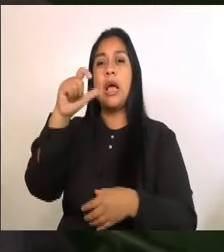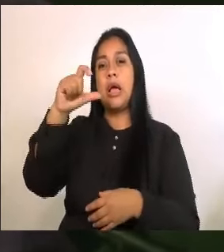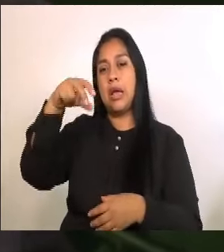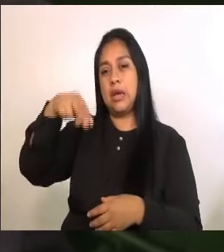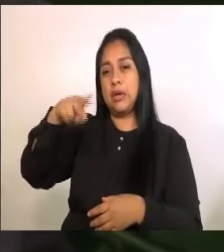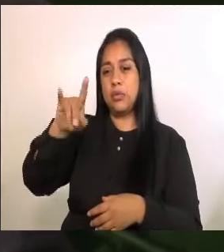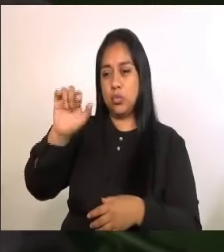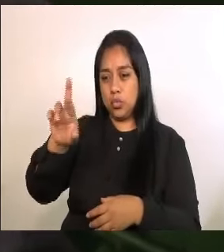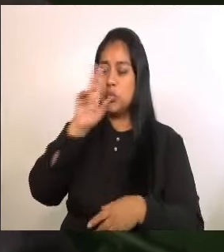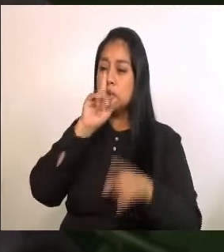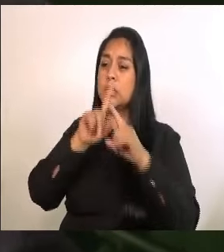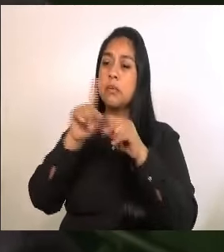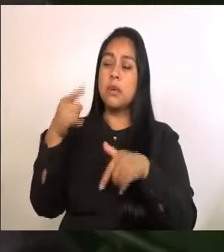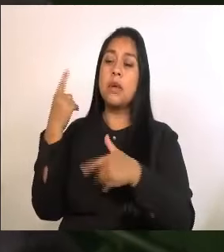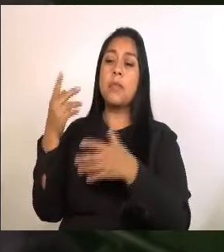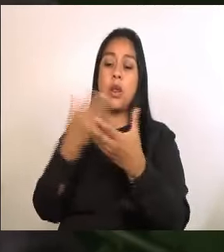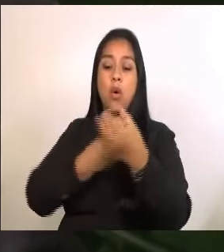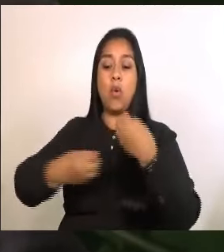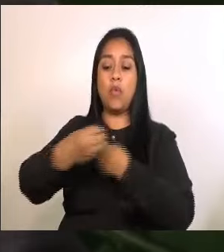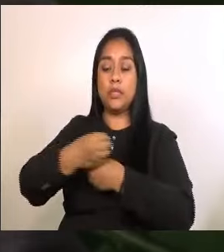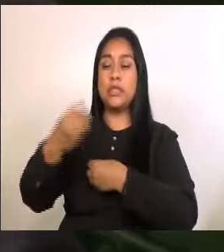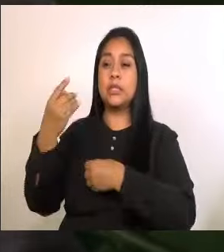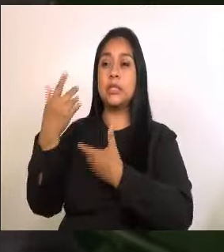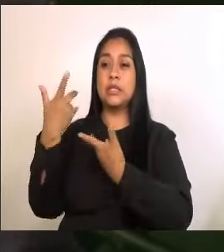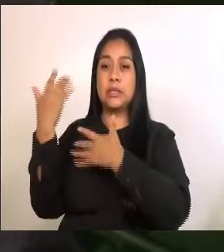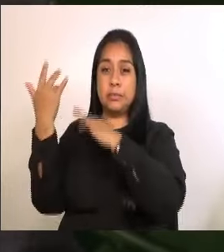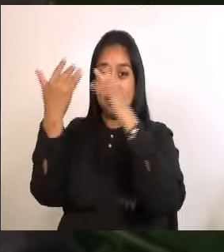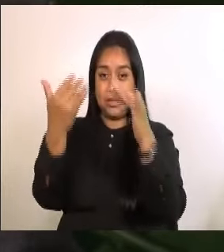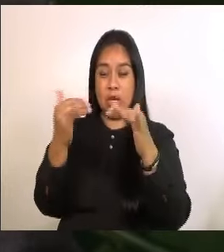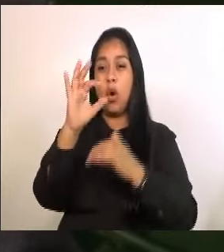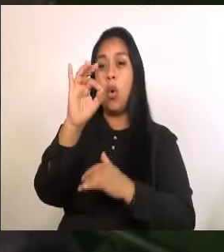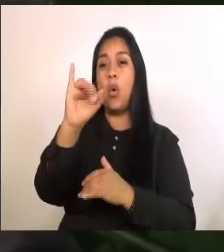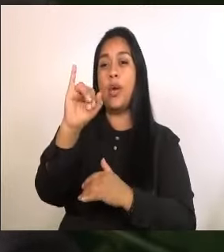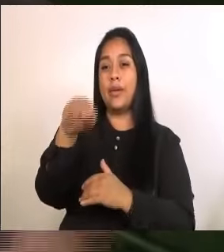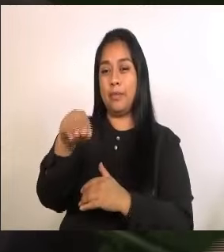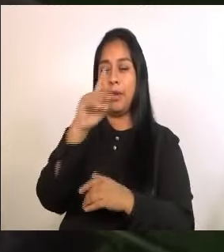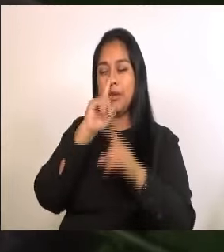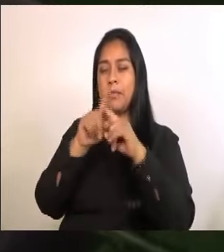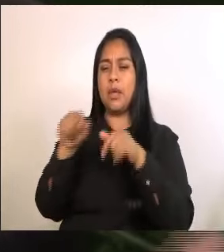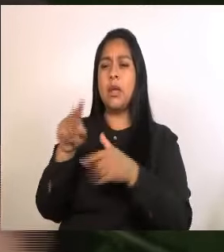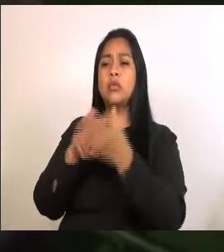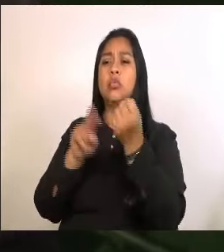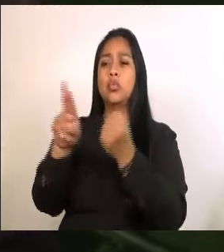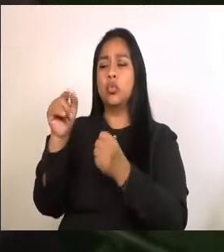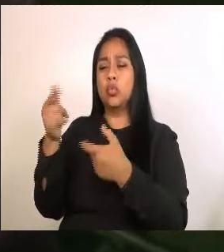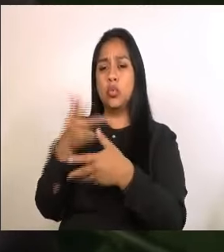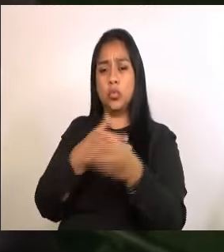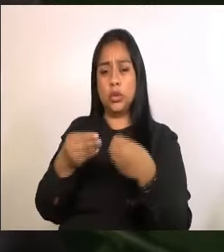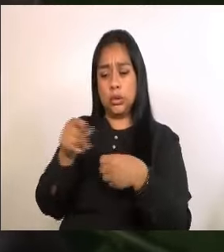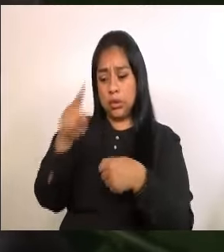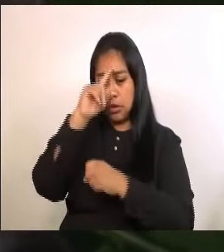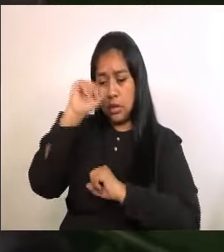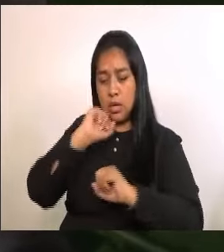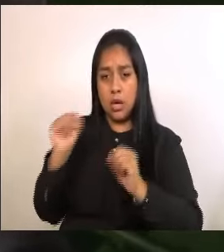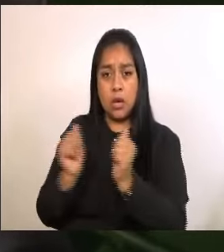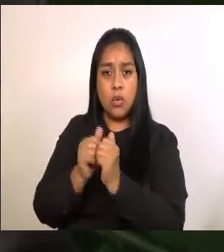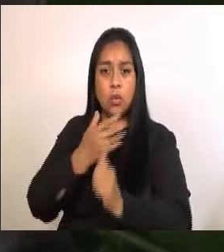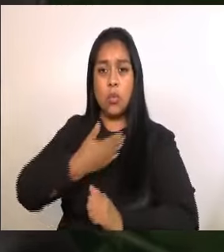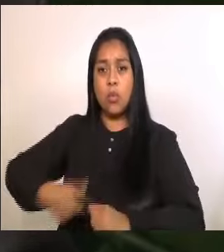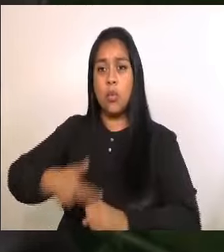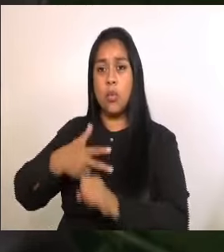Oficina Internacional para las Migraciones, OIM. Estos dos organismos internacionales que ustedes saben que trabajan con el gobierno de Guatemala en otros